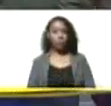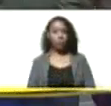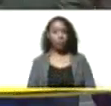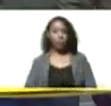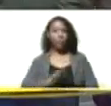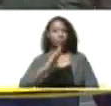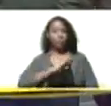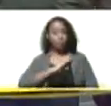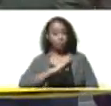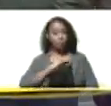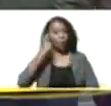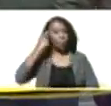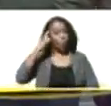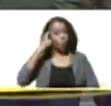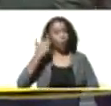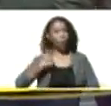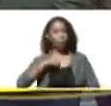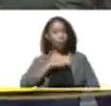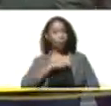Tenemos que recordarlo nosotros.